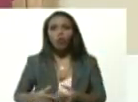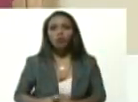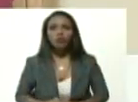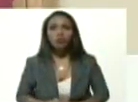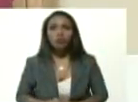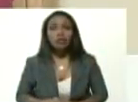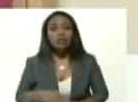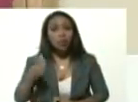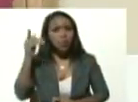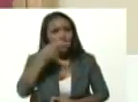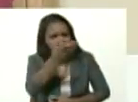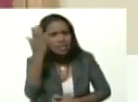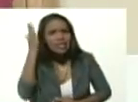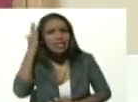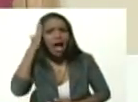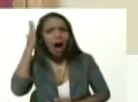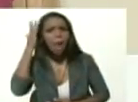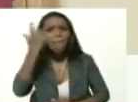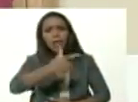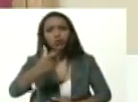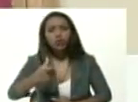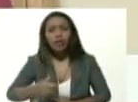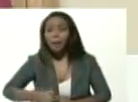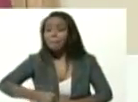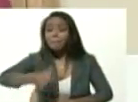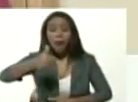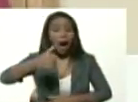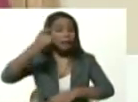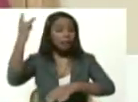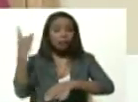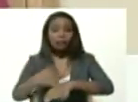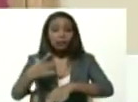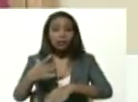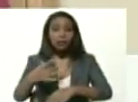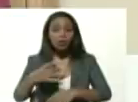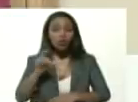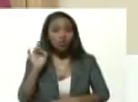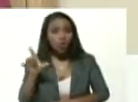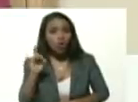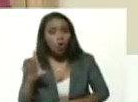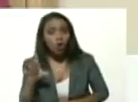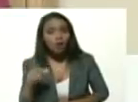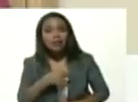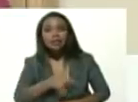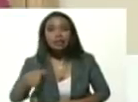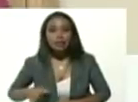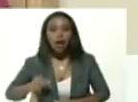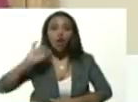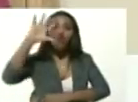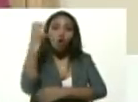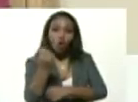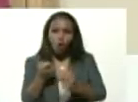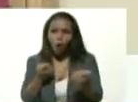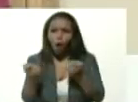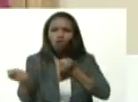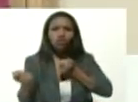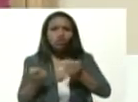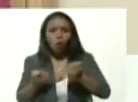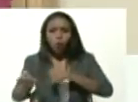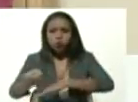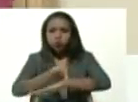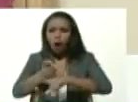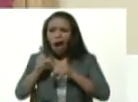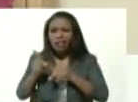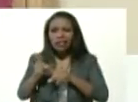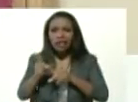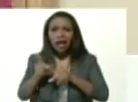¿Saben ustedes los casos más graves, dolorosos? China ya ha logrado controlar y gobernar esta